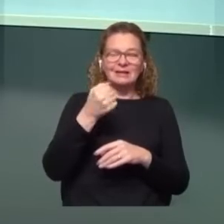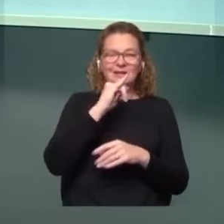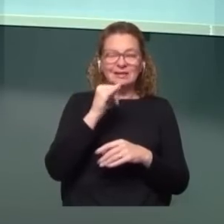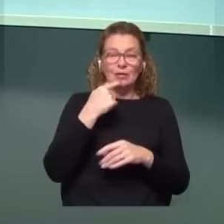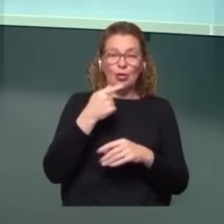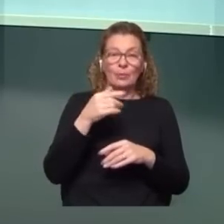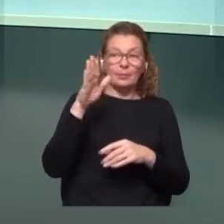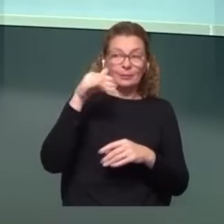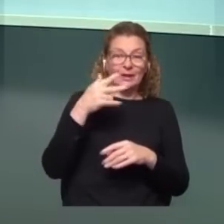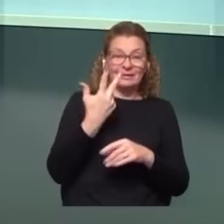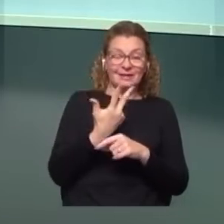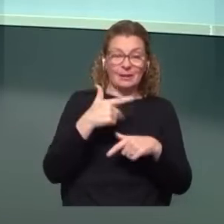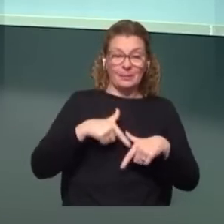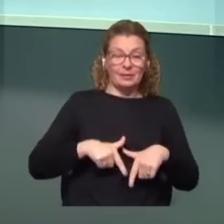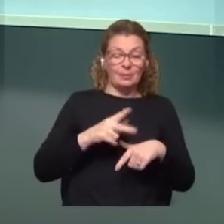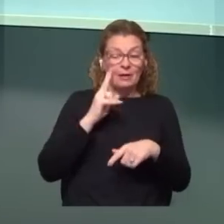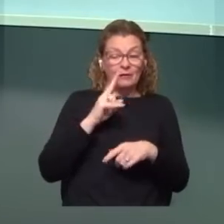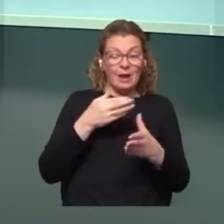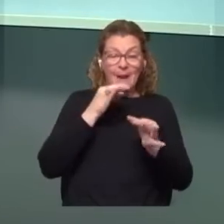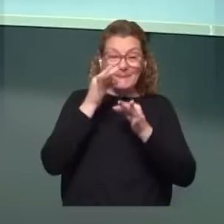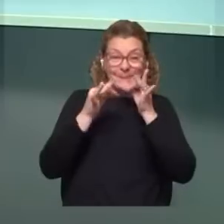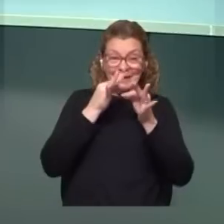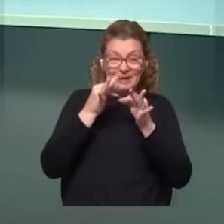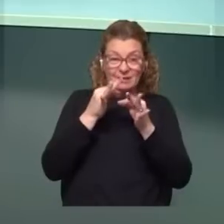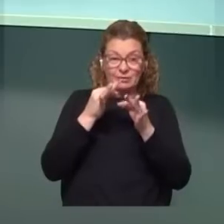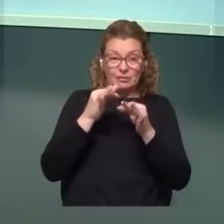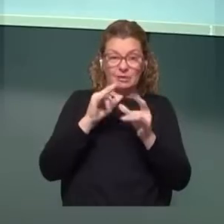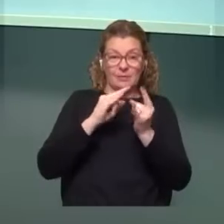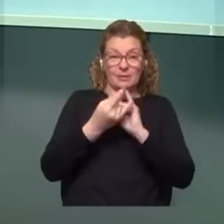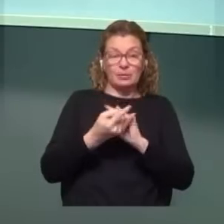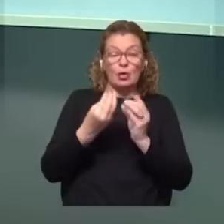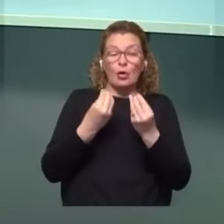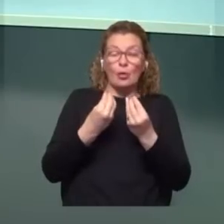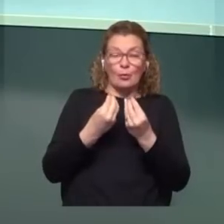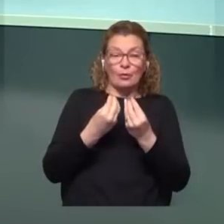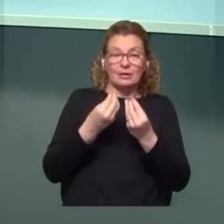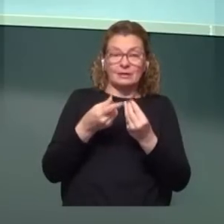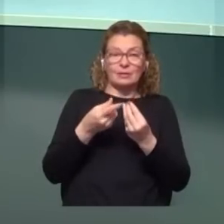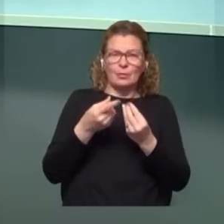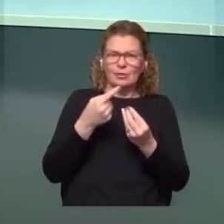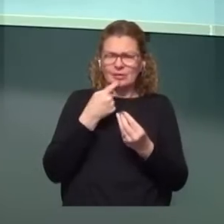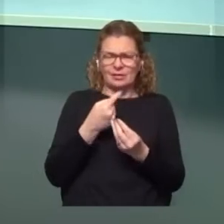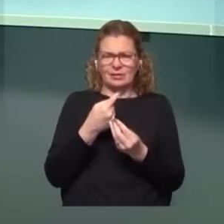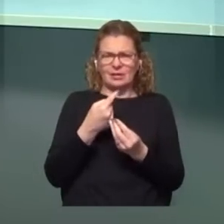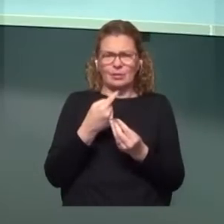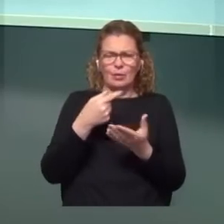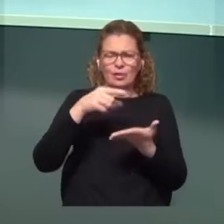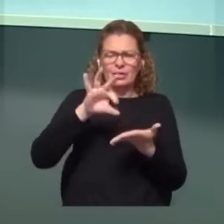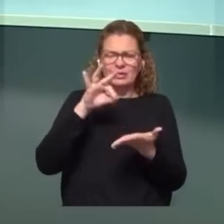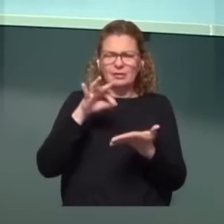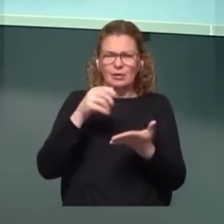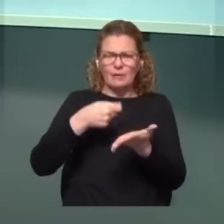autoridades de tres ministerios para que den explicaciones en el parlamento acerca de cómo se están tomando las decisiones